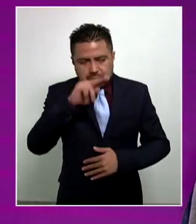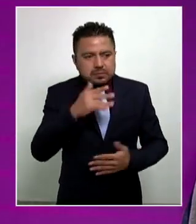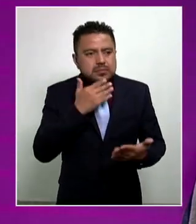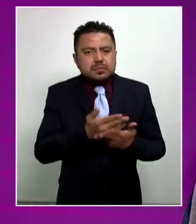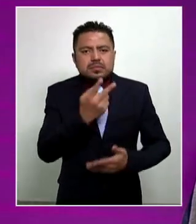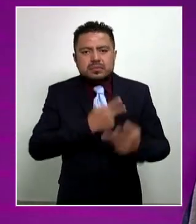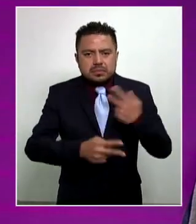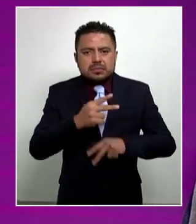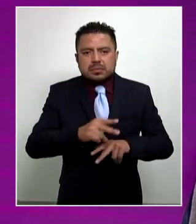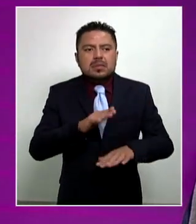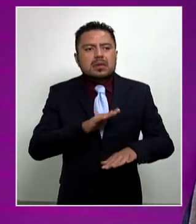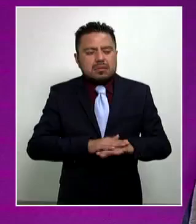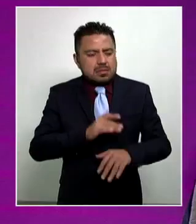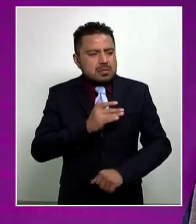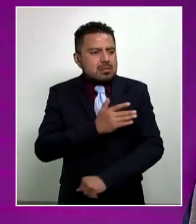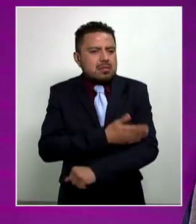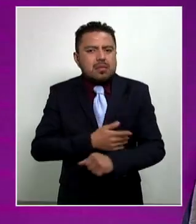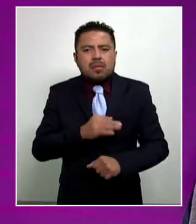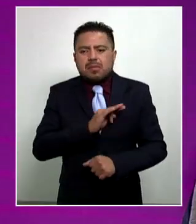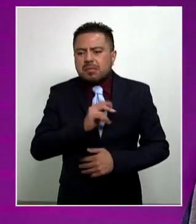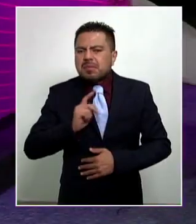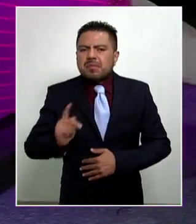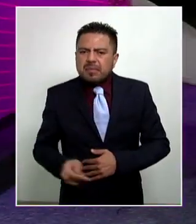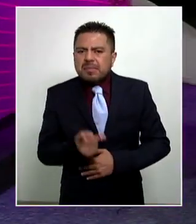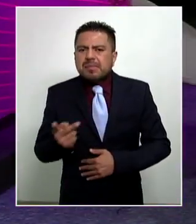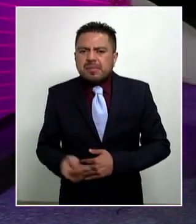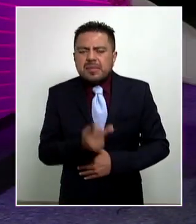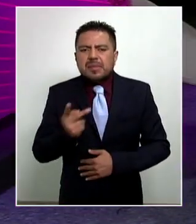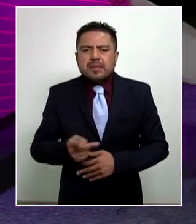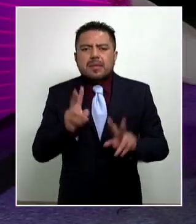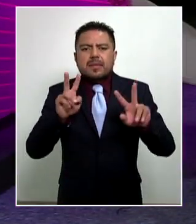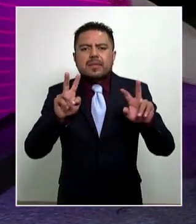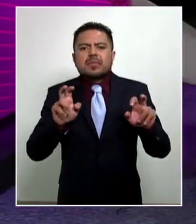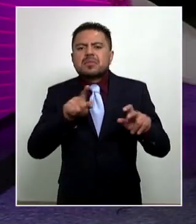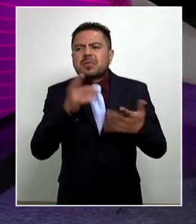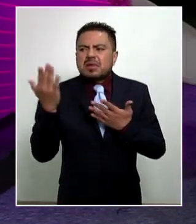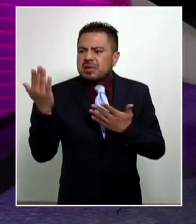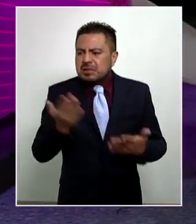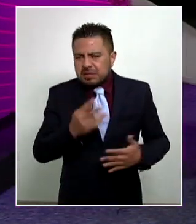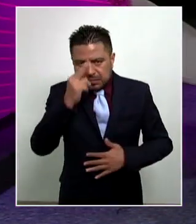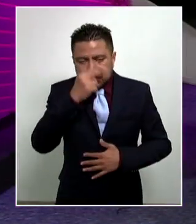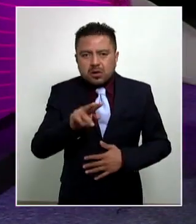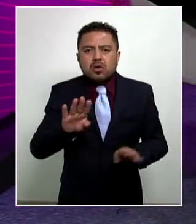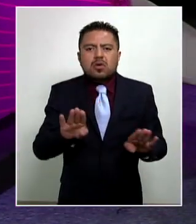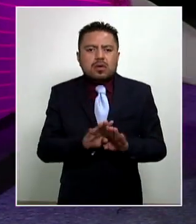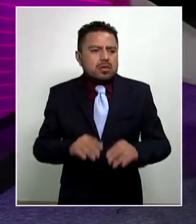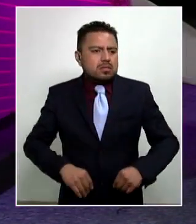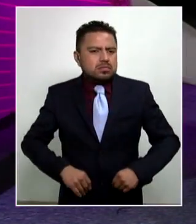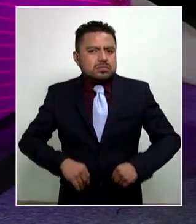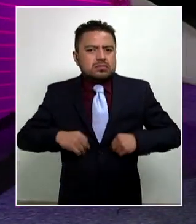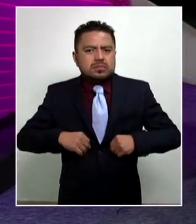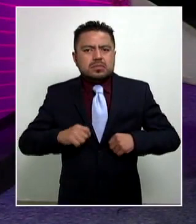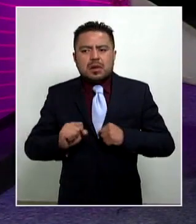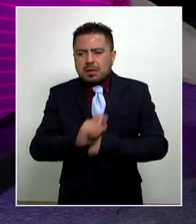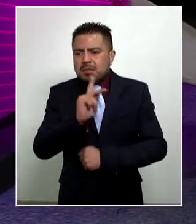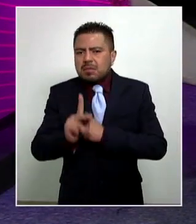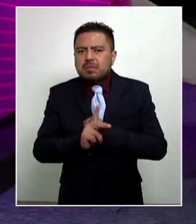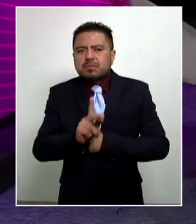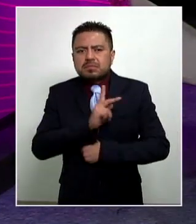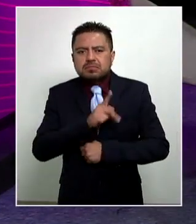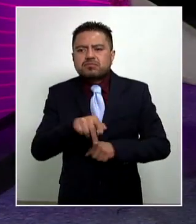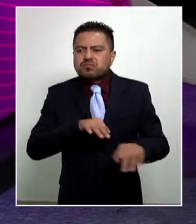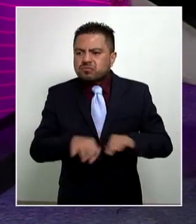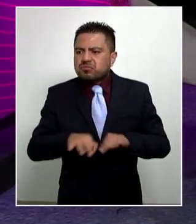en un momento te haremos preguntas acerca de qué te trajo a México y cómo has vivido en nuestro país, el trabajo